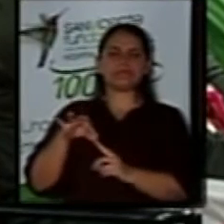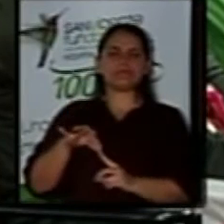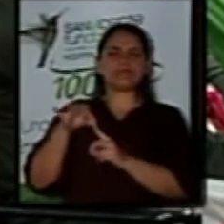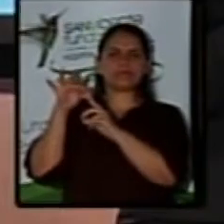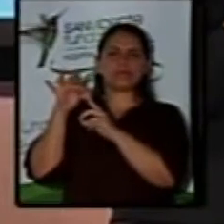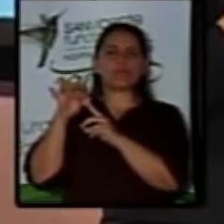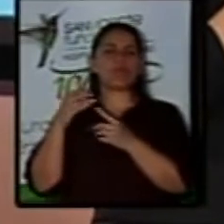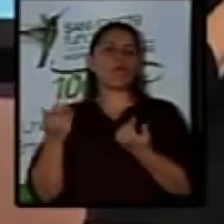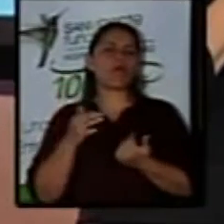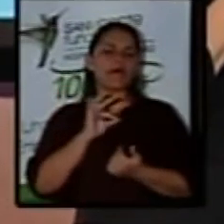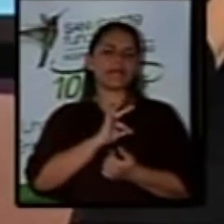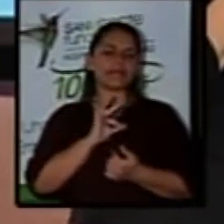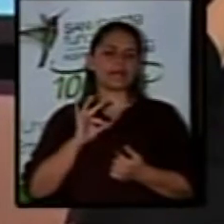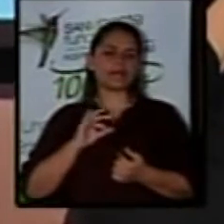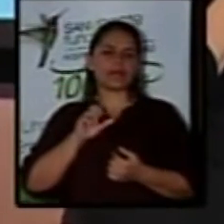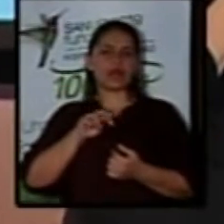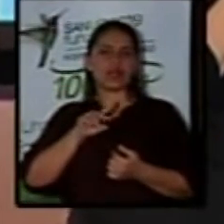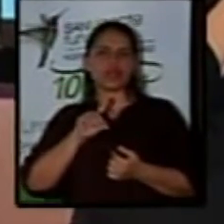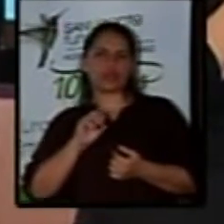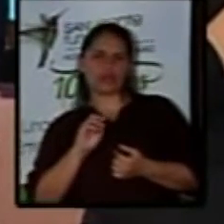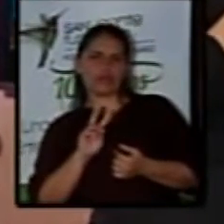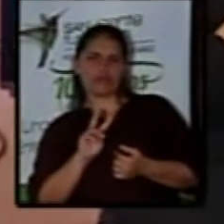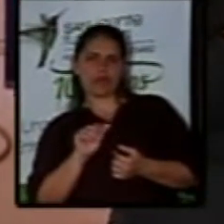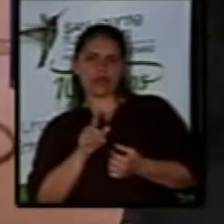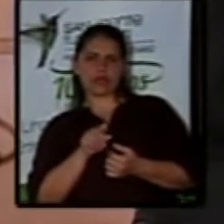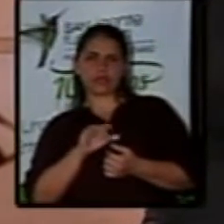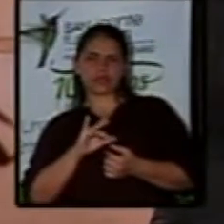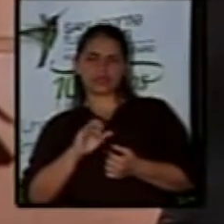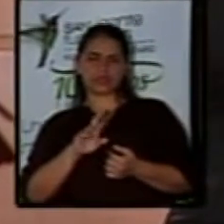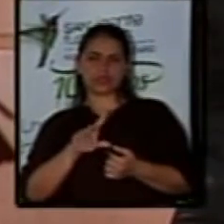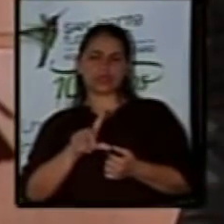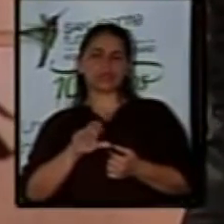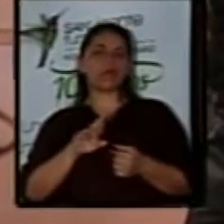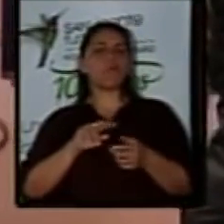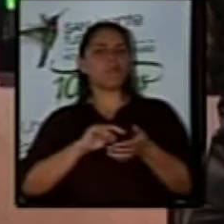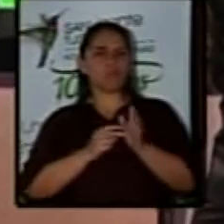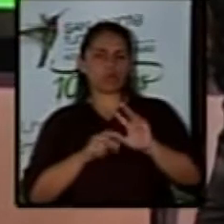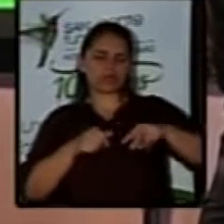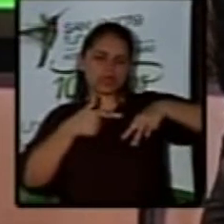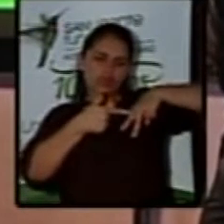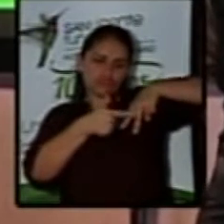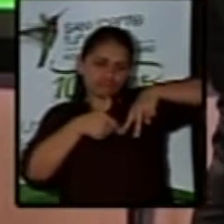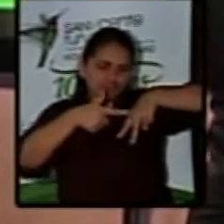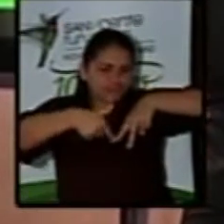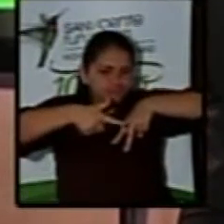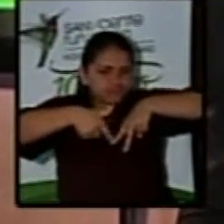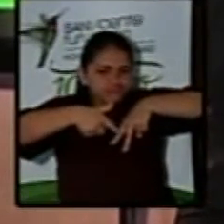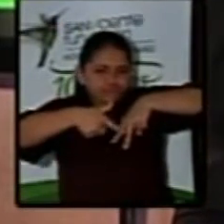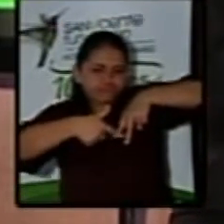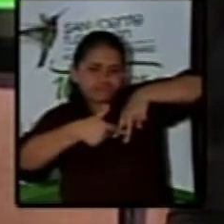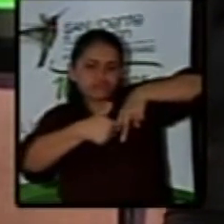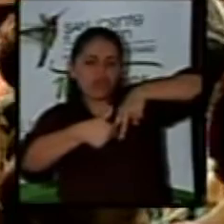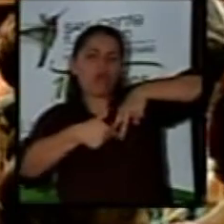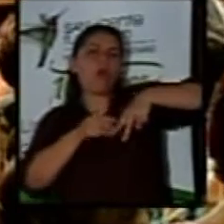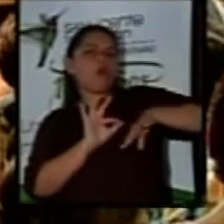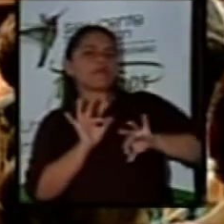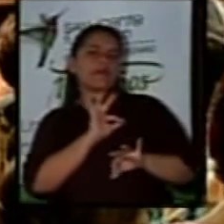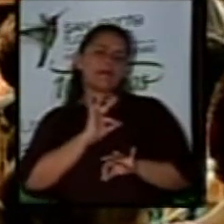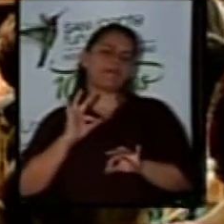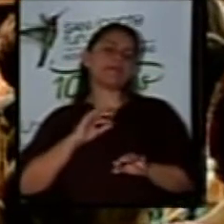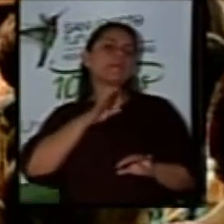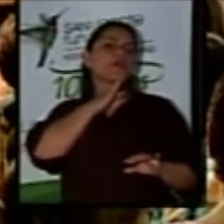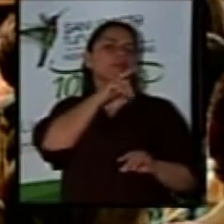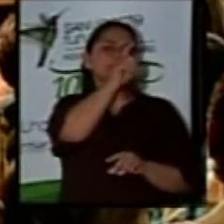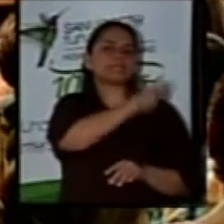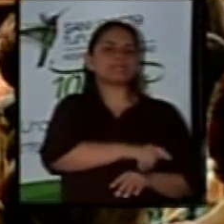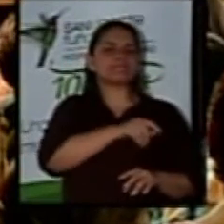vascular o una terapia endovascular de acuerdo al tamaño de la vena, que puede ser con endoláser o con terapias de radiofrecuencia. Pues